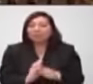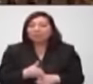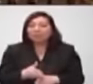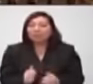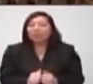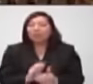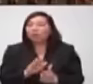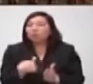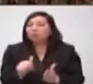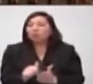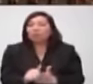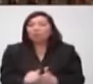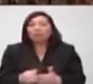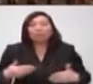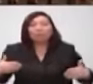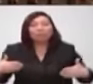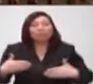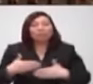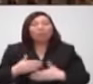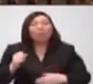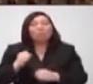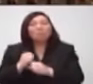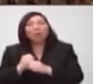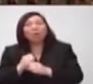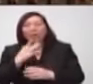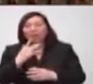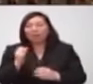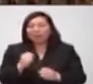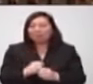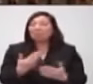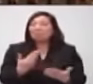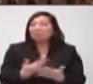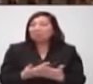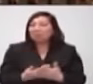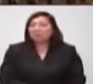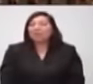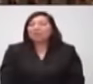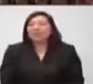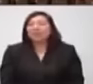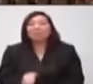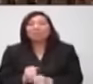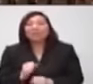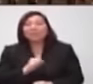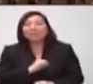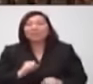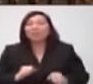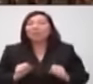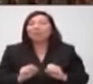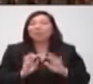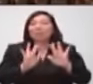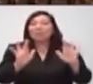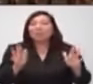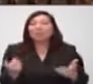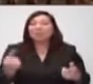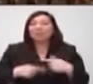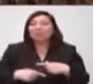con todo lo que es el corredor morado, que ahora le hicimos una primera prueba a raíz de la procesión del Señor de los Milagros,